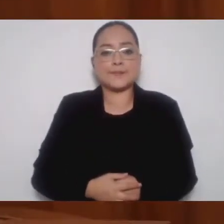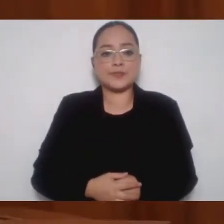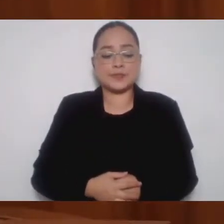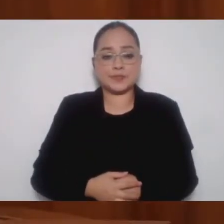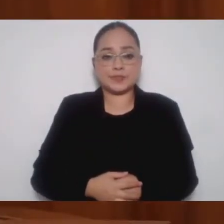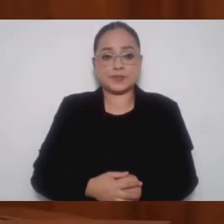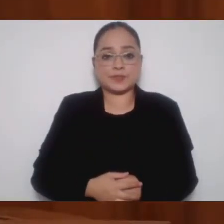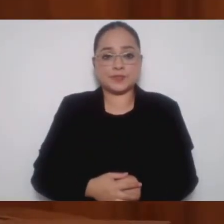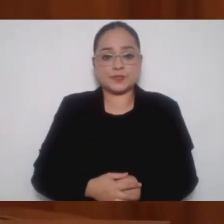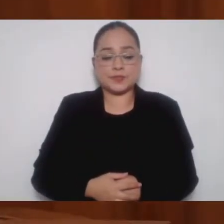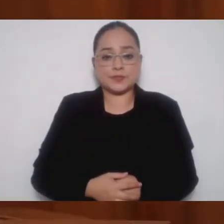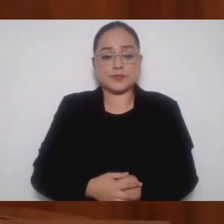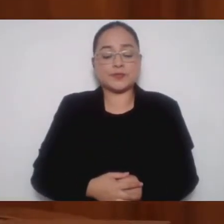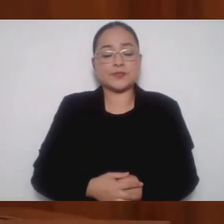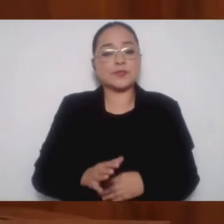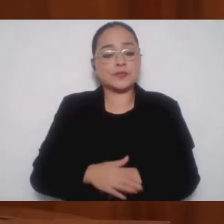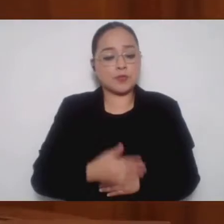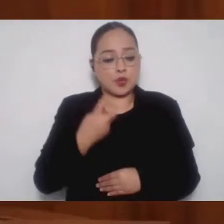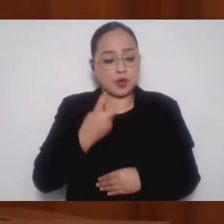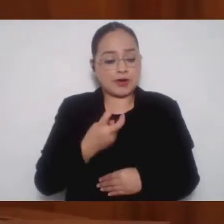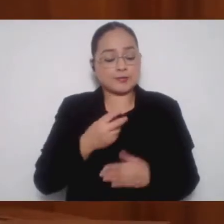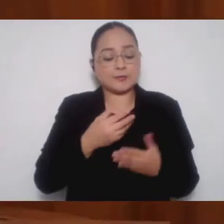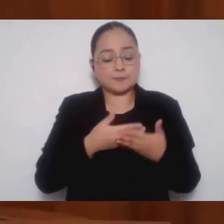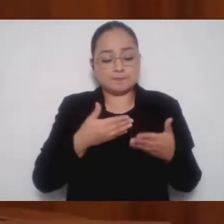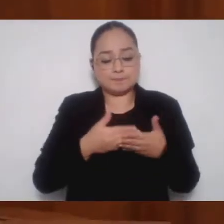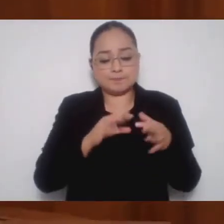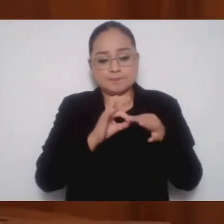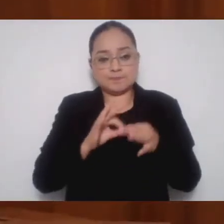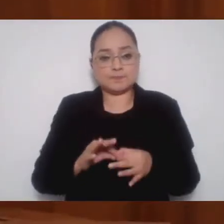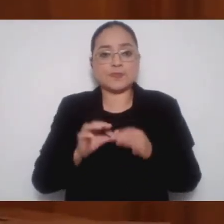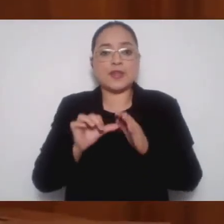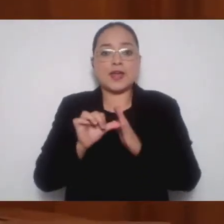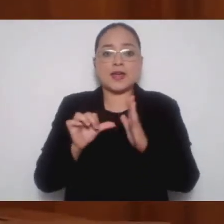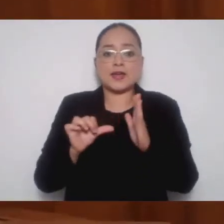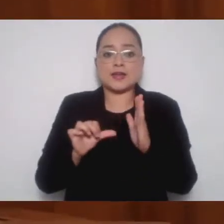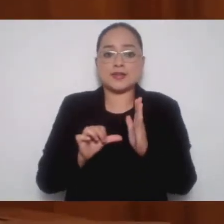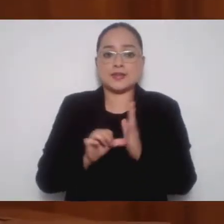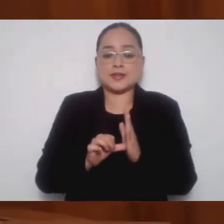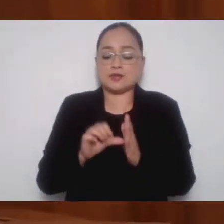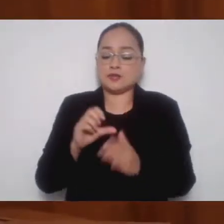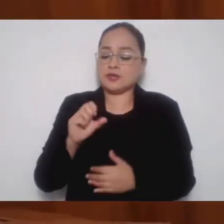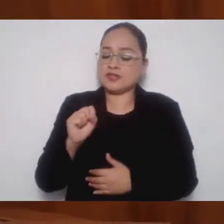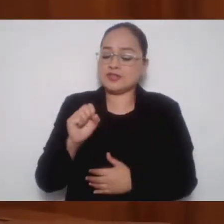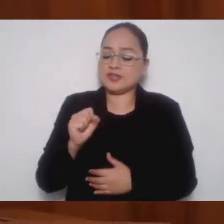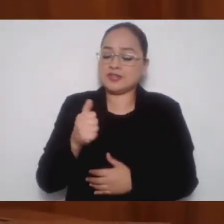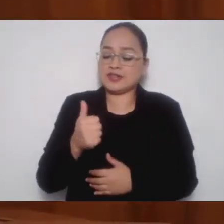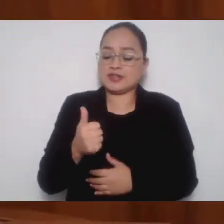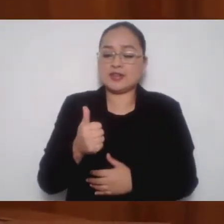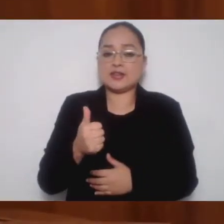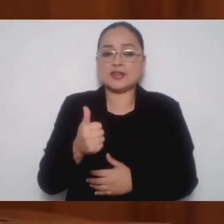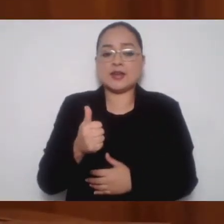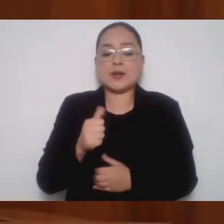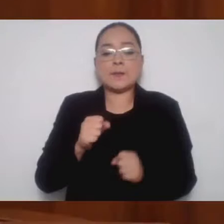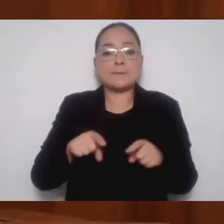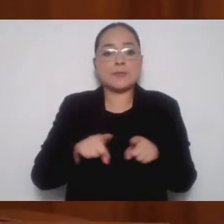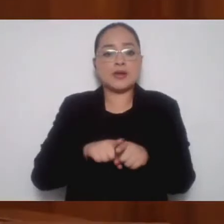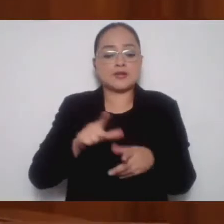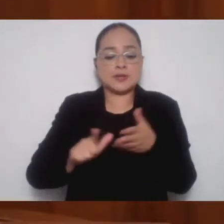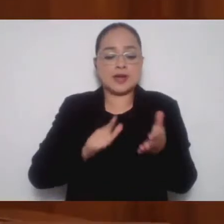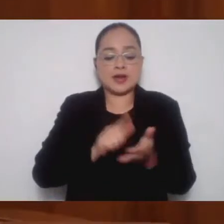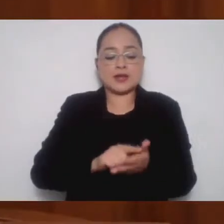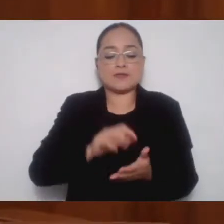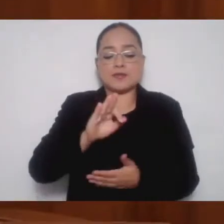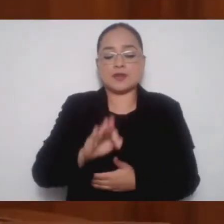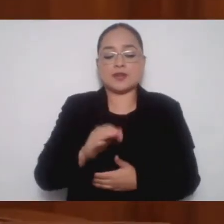Es por ello que, con fundamento en lo previsto por el artículo 66 de la Ley de